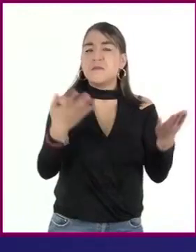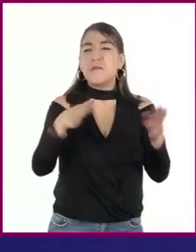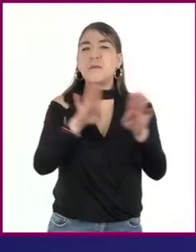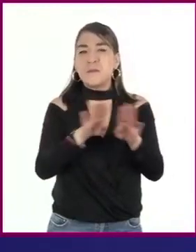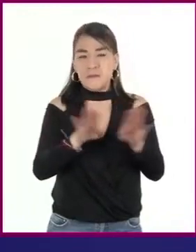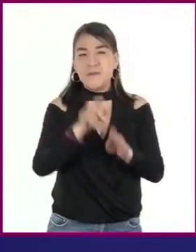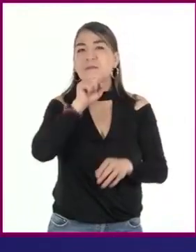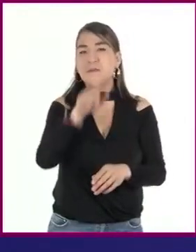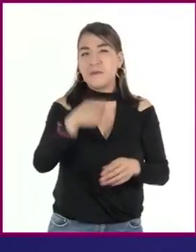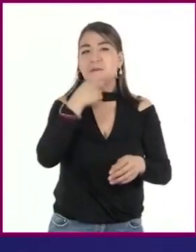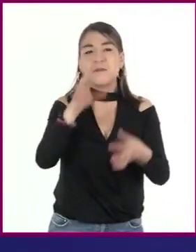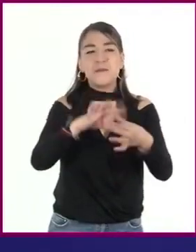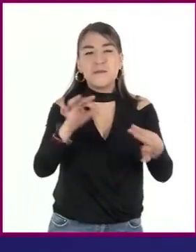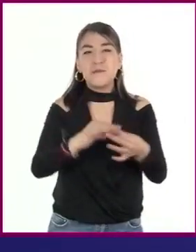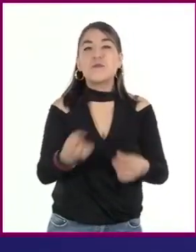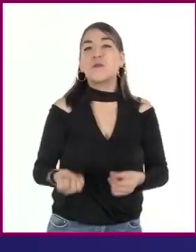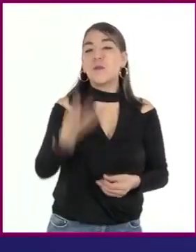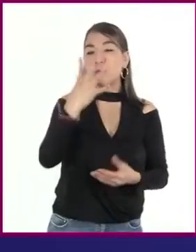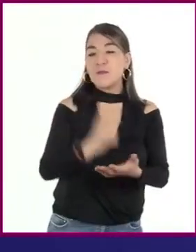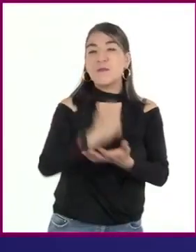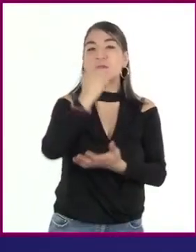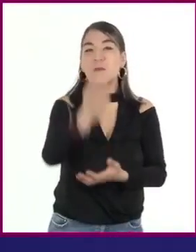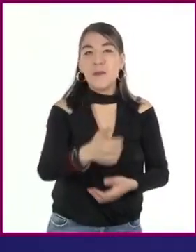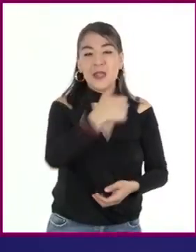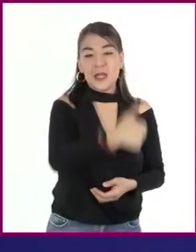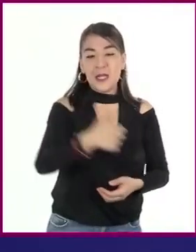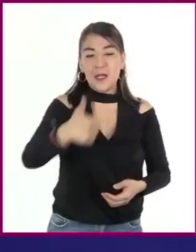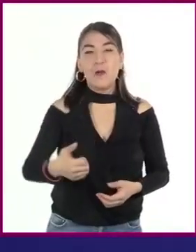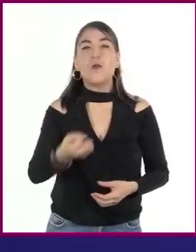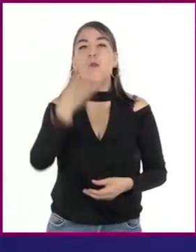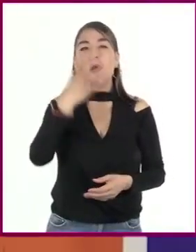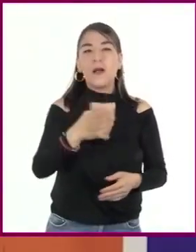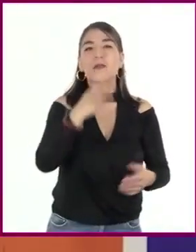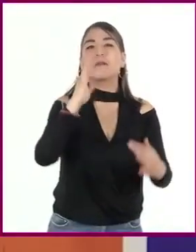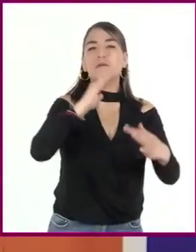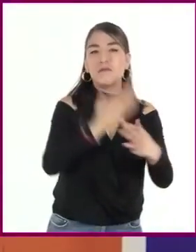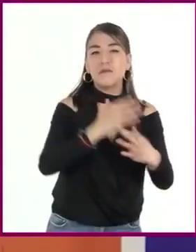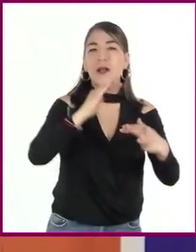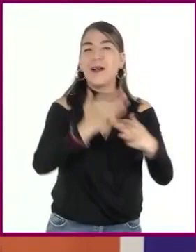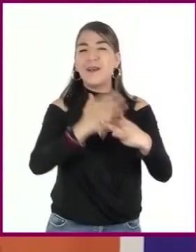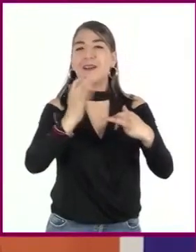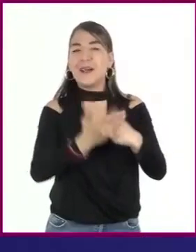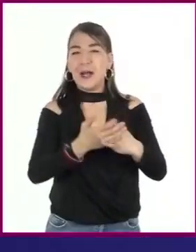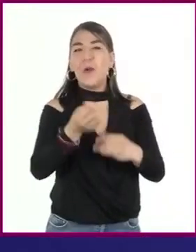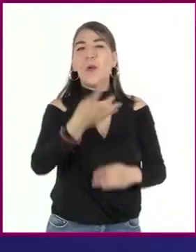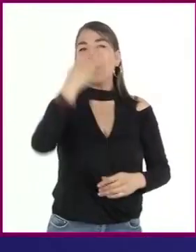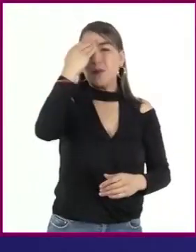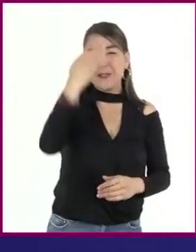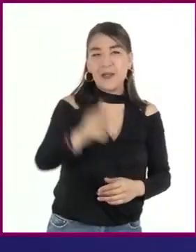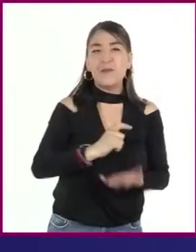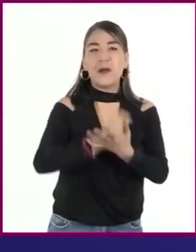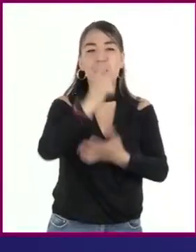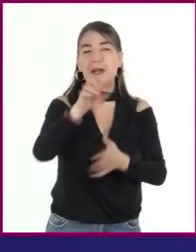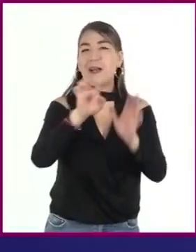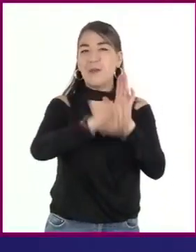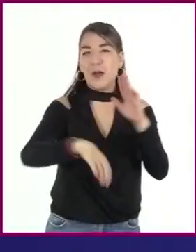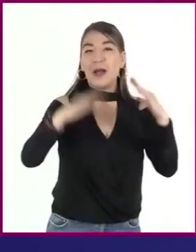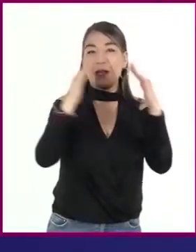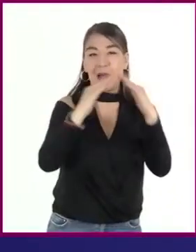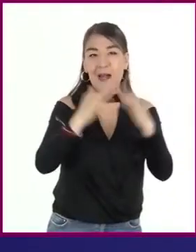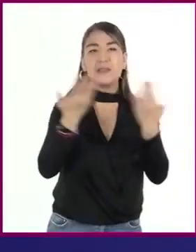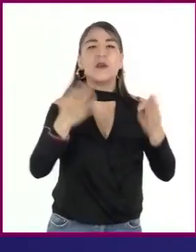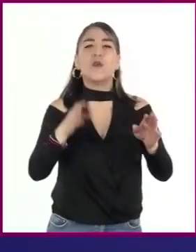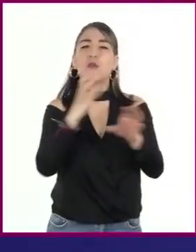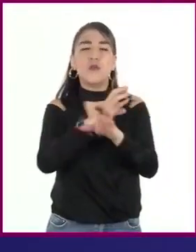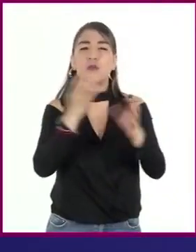se paga y cada cuánto, es decir, la periodicidad del pago. En el caso de la renta de una casa o un